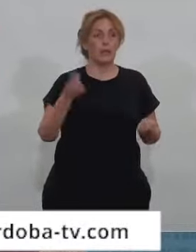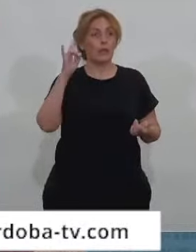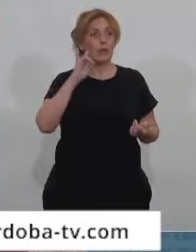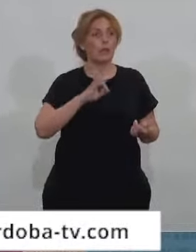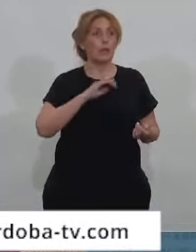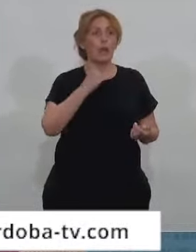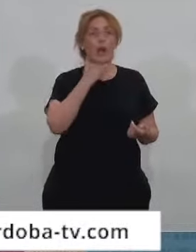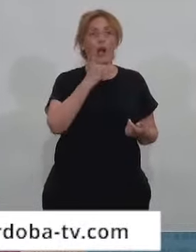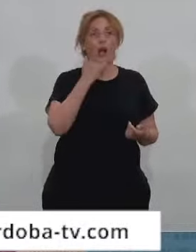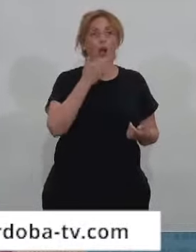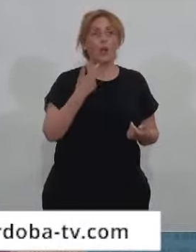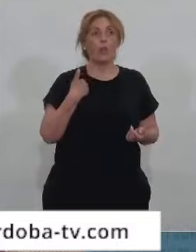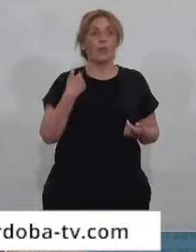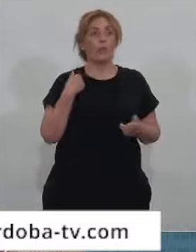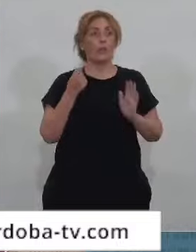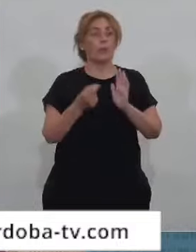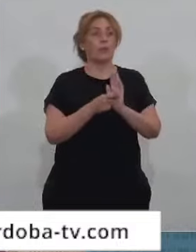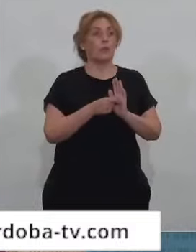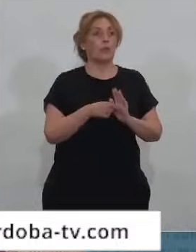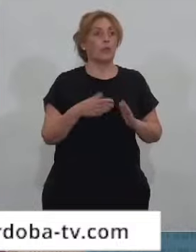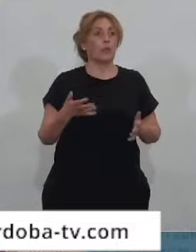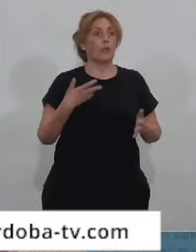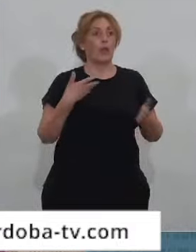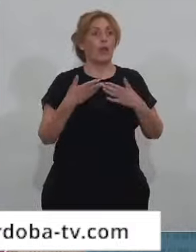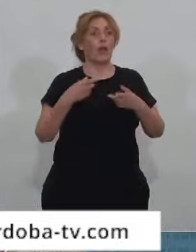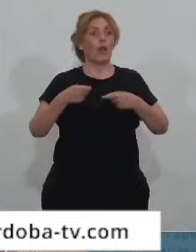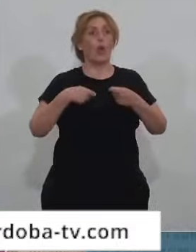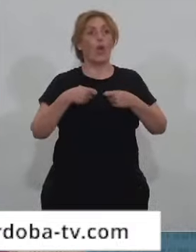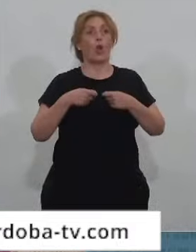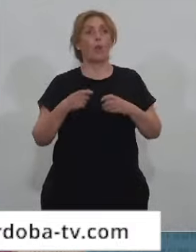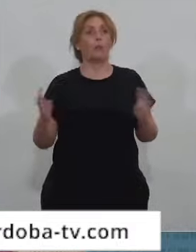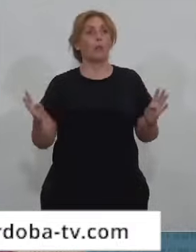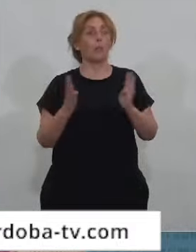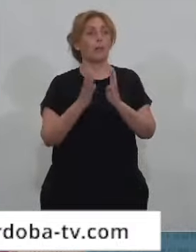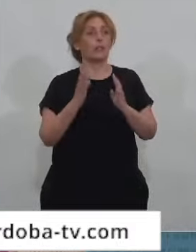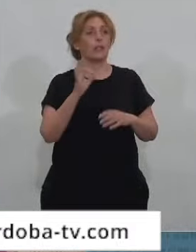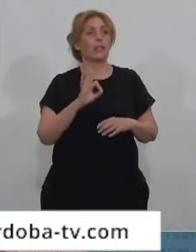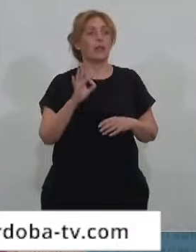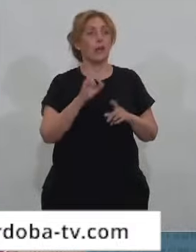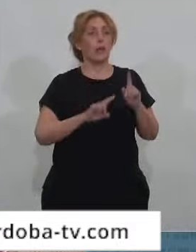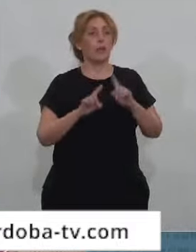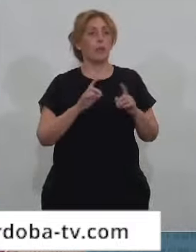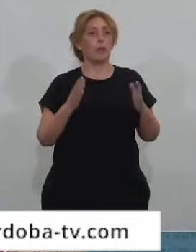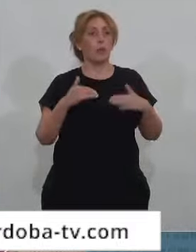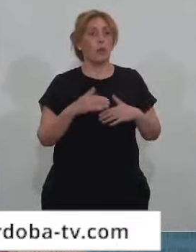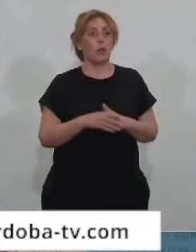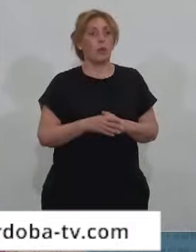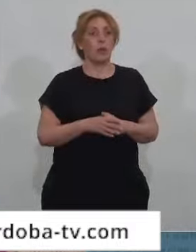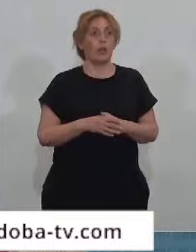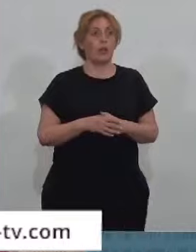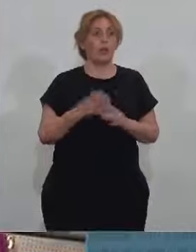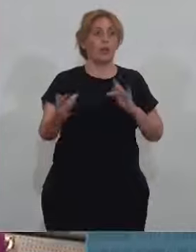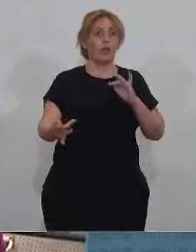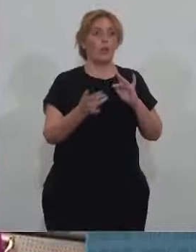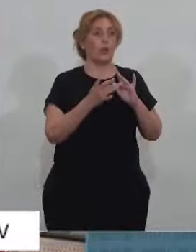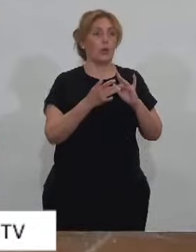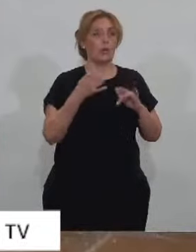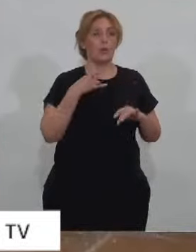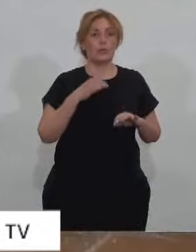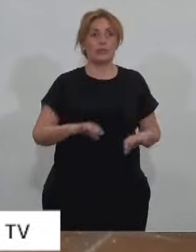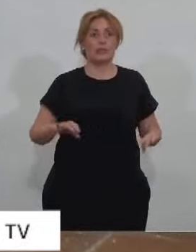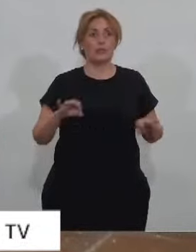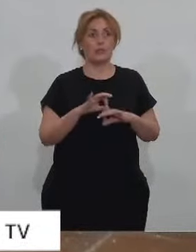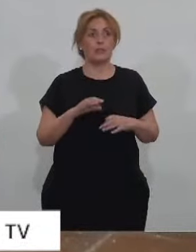la comisión paritaria sin ningún tipo de problema. Pero conmigo no se puso en contacto nadie. En cambio, sí que lo hicieron con los restantes grupos